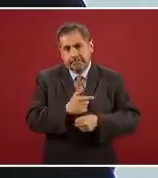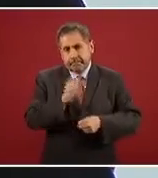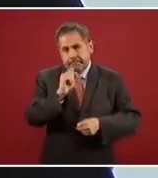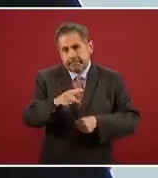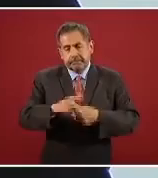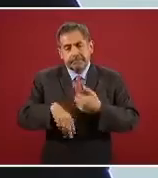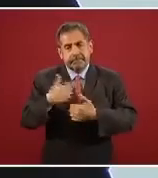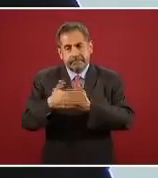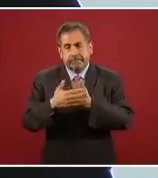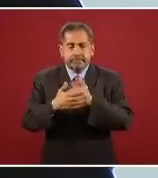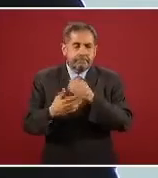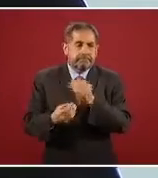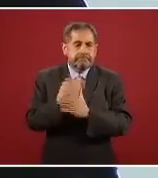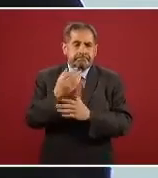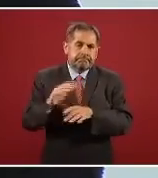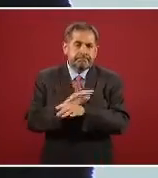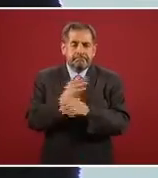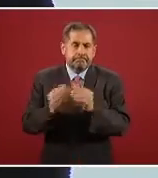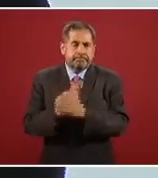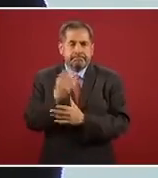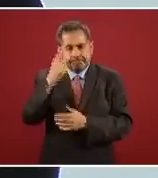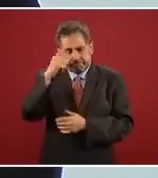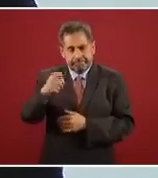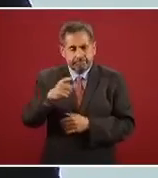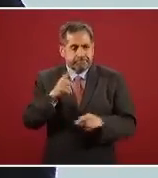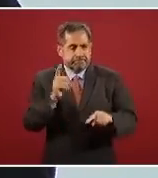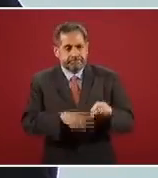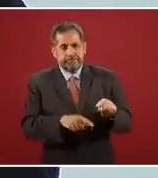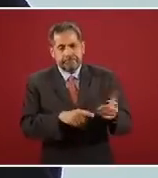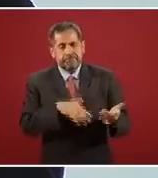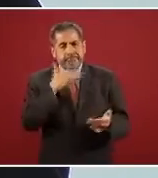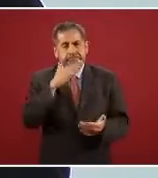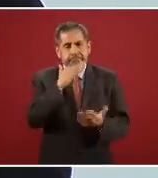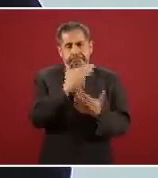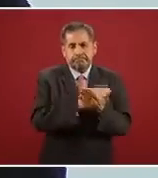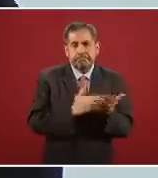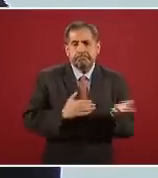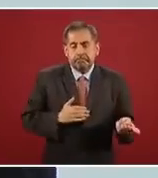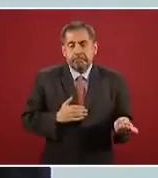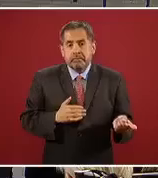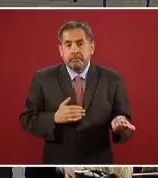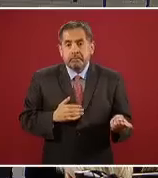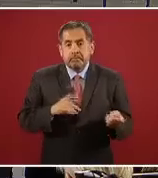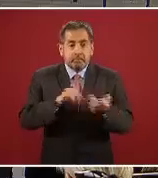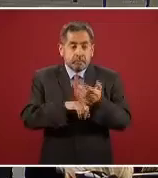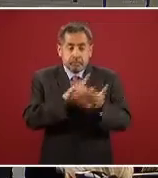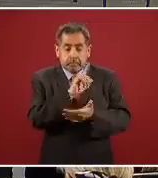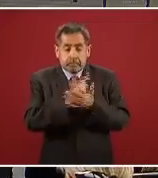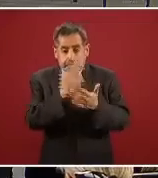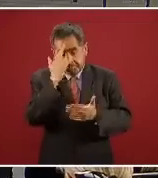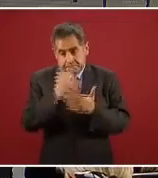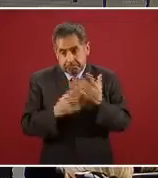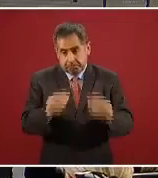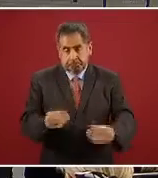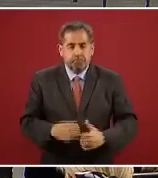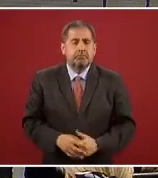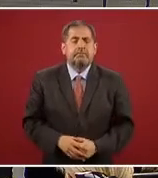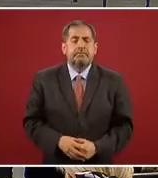mecanismos más idóneos de combate al lavado de dinero, a la corrupción política o a cualquiera de sus delitos predicados. Adelante, por